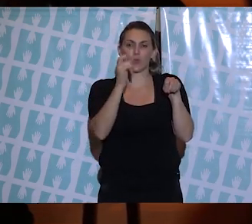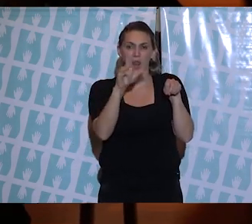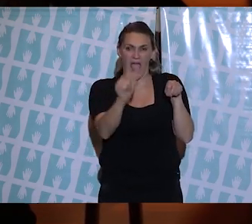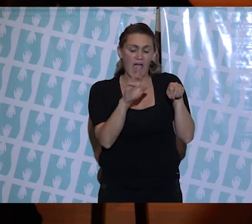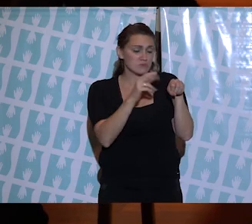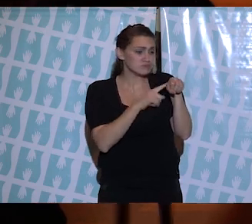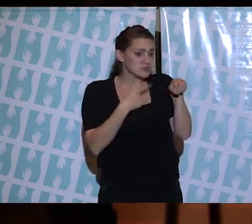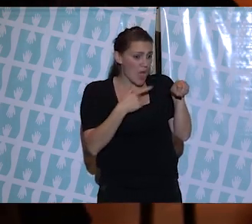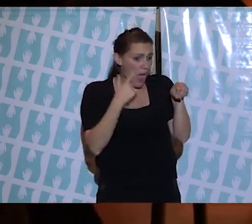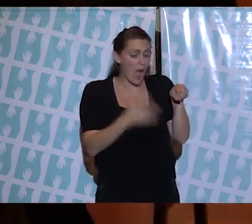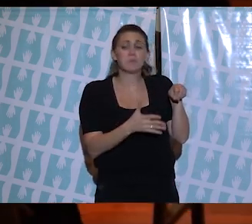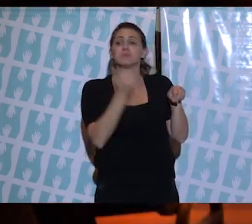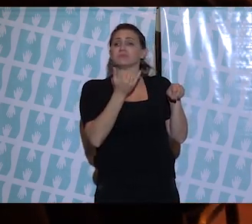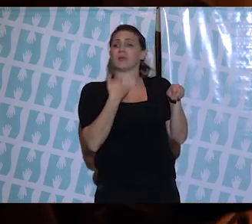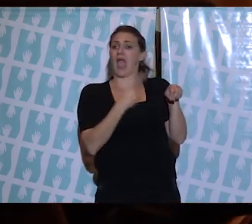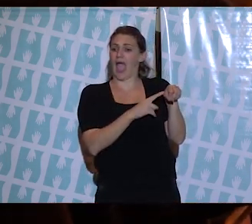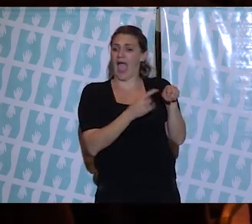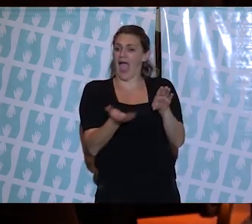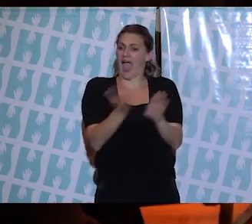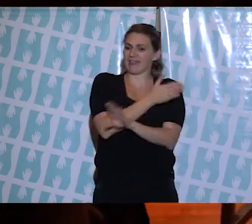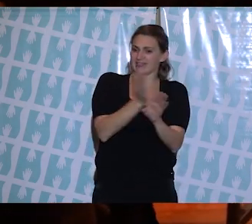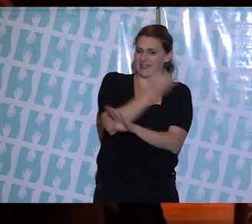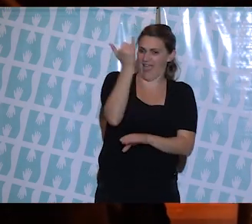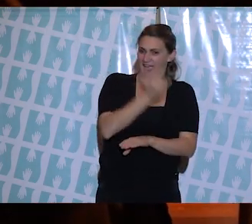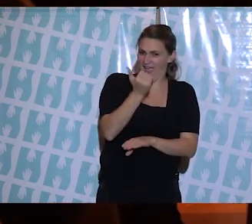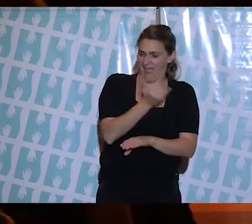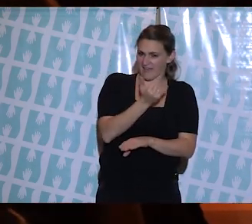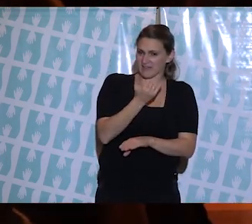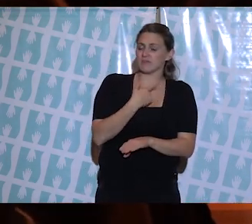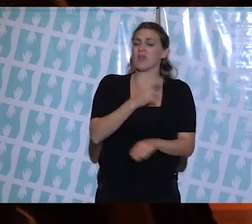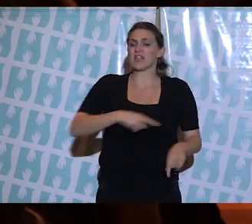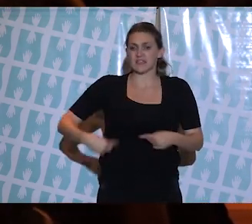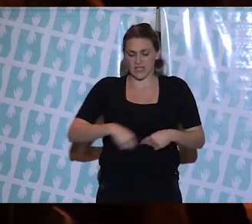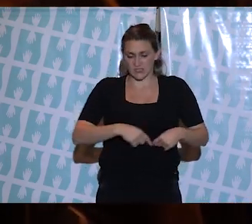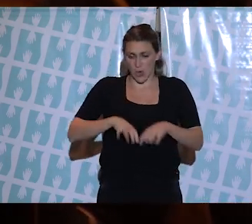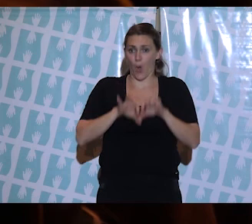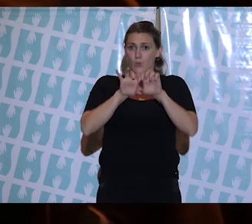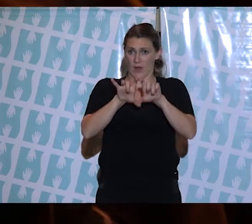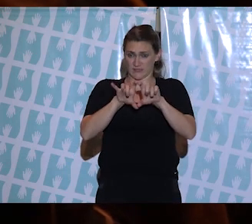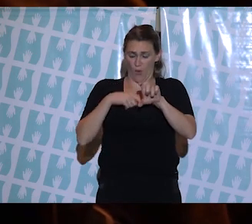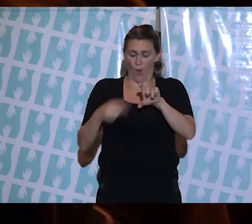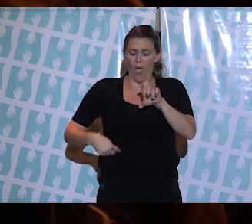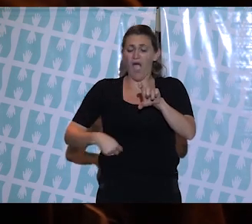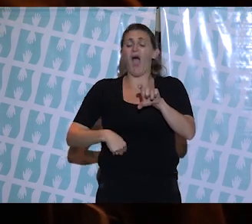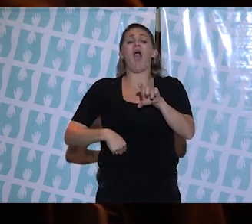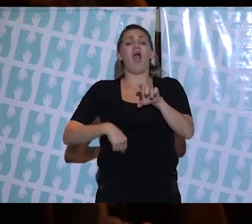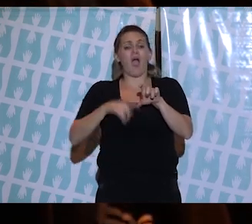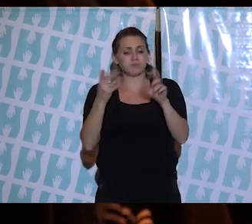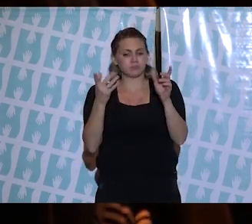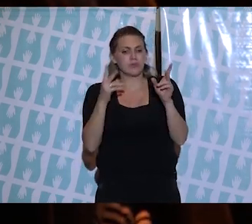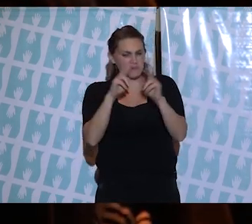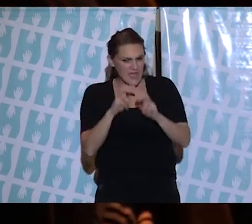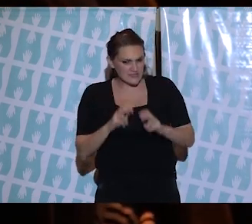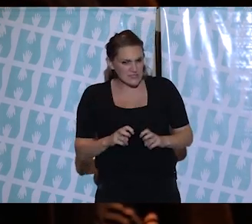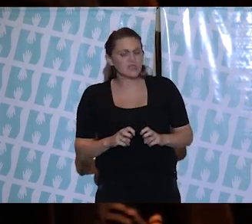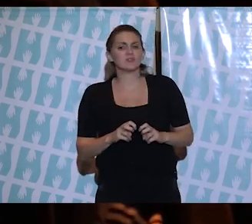la presencia temprana de alfa-sinucleína en el intestino grueso. De hecho, hay estudios que se hicieron en